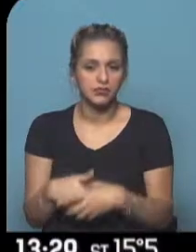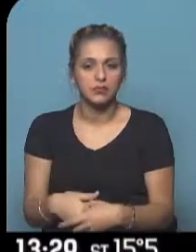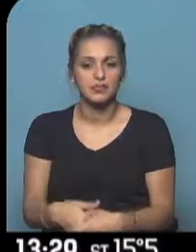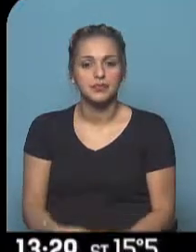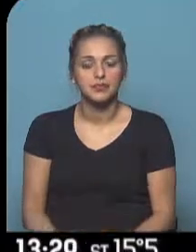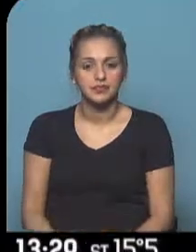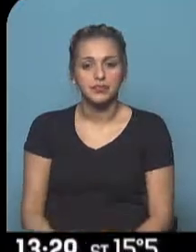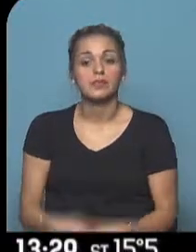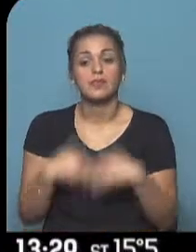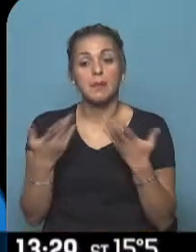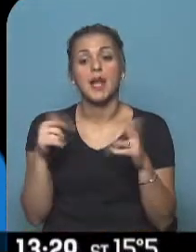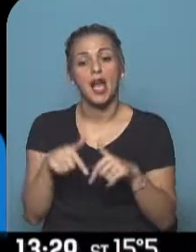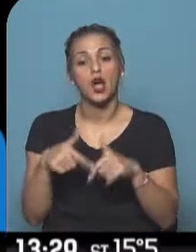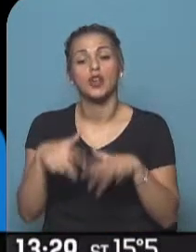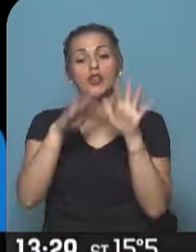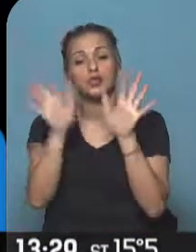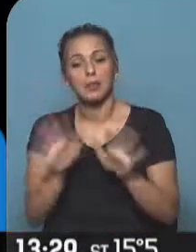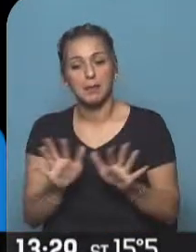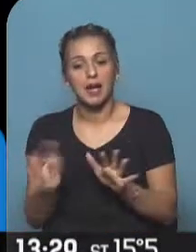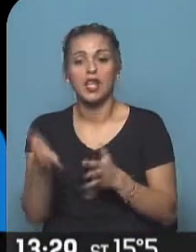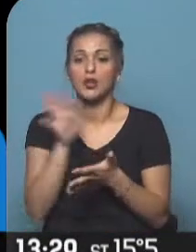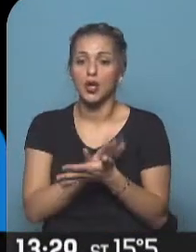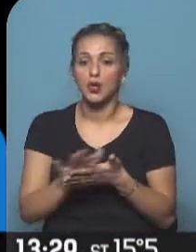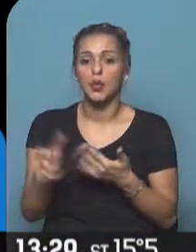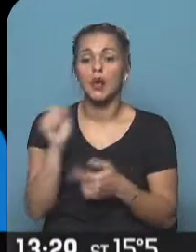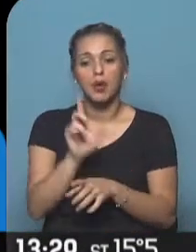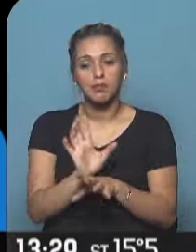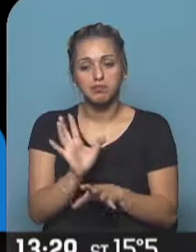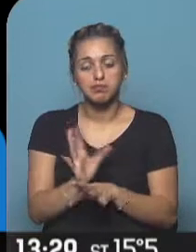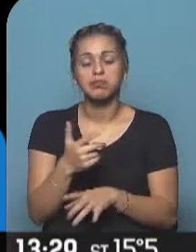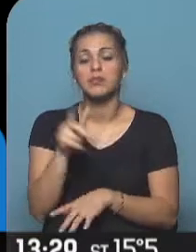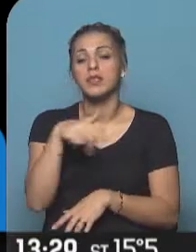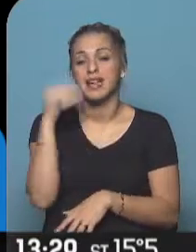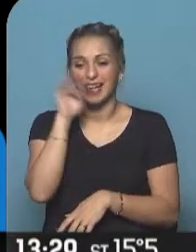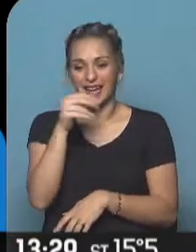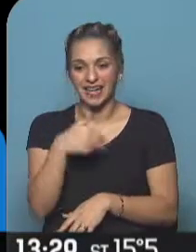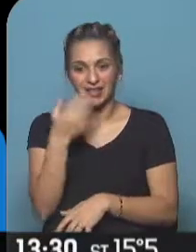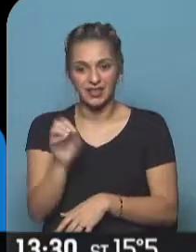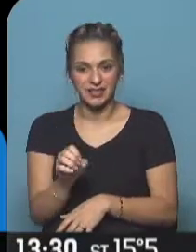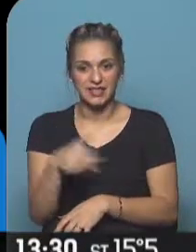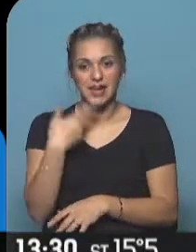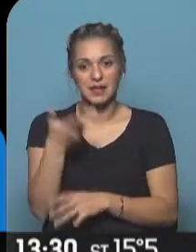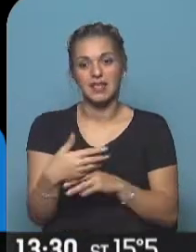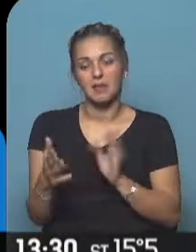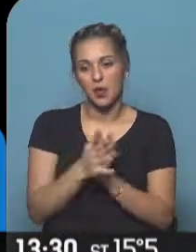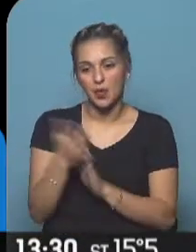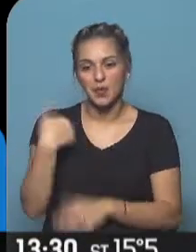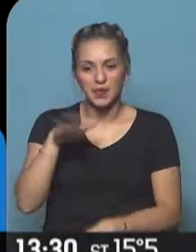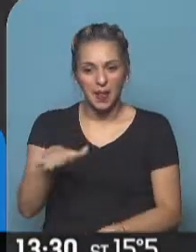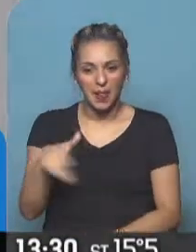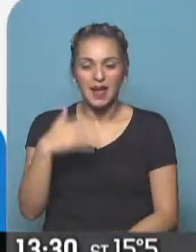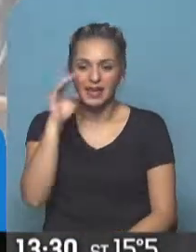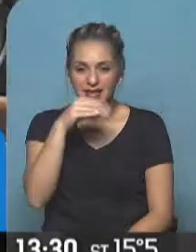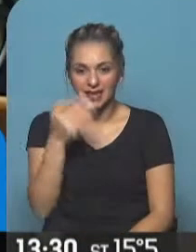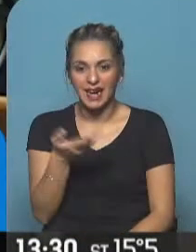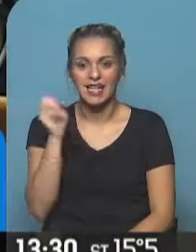Para esta ocasión estoy preparando toda una serie nueva, que es la serie negra, que bueno, nos está acompañando la pequeña negrita, parte de la tribu